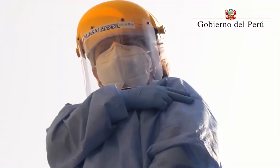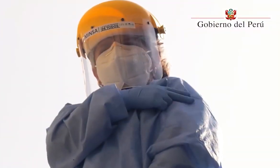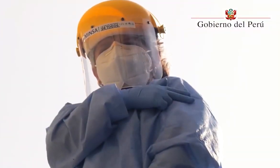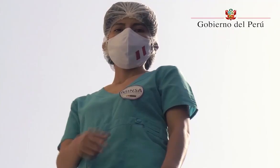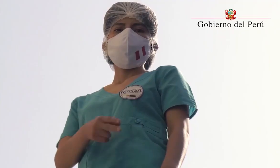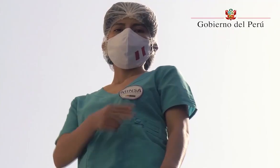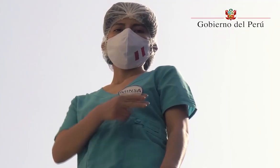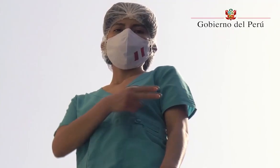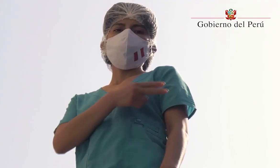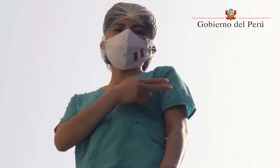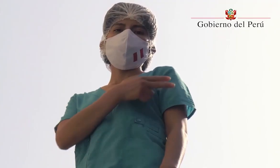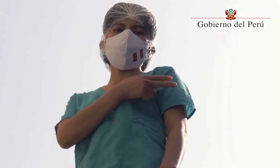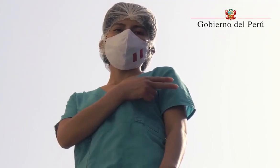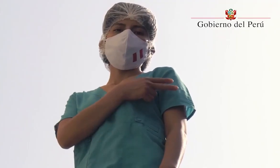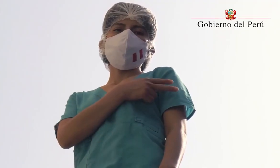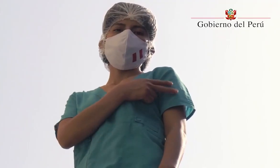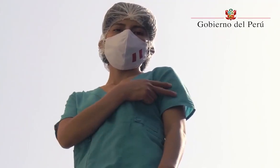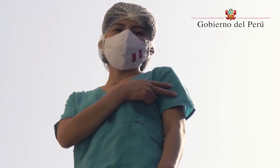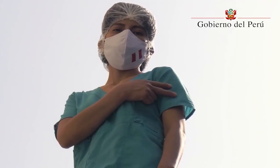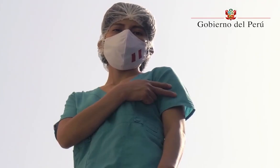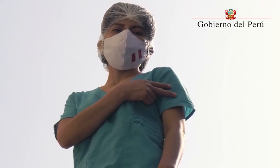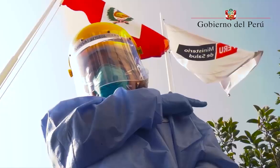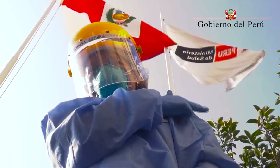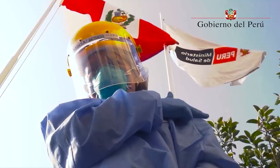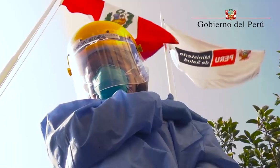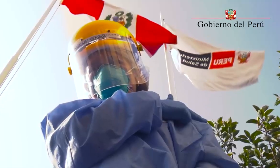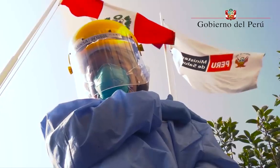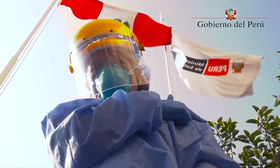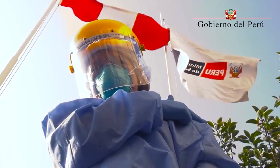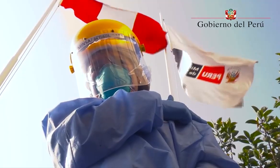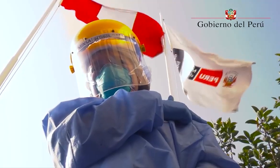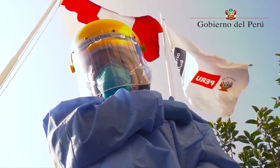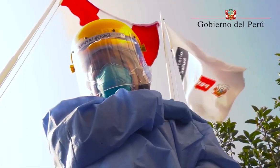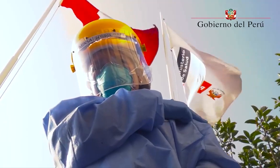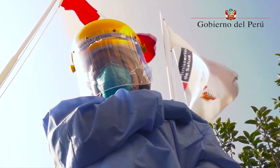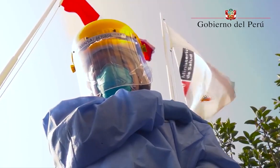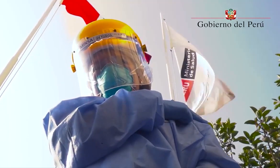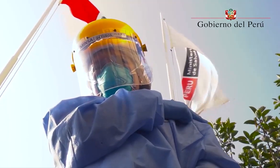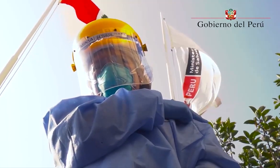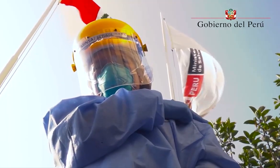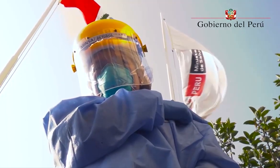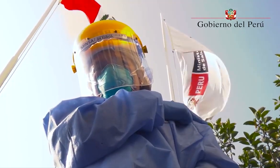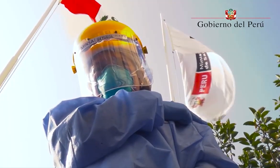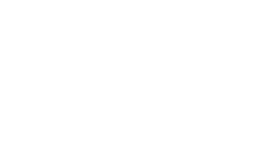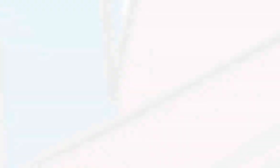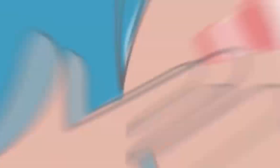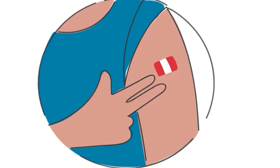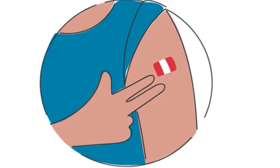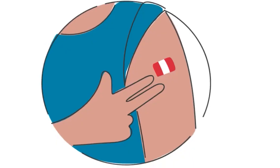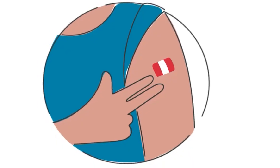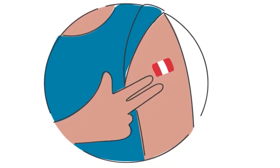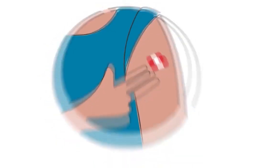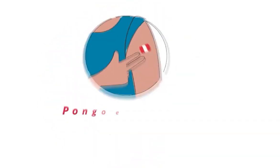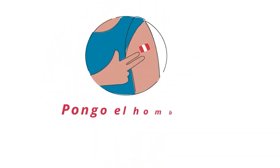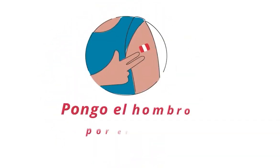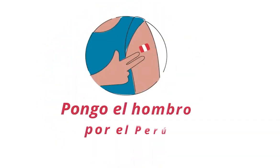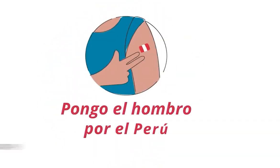Por eso, pongo el hombro por el Perú. Vacúnate contra la COVID-19.